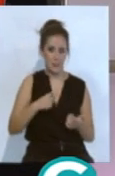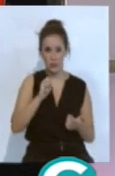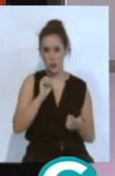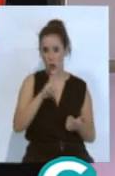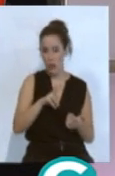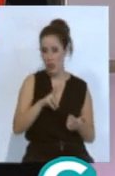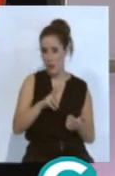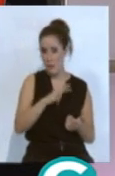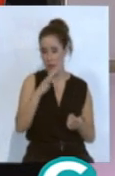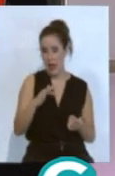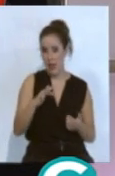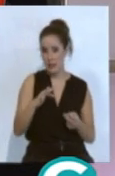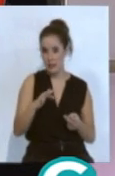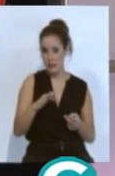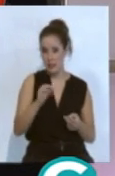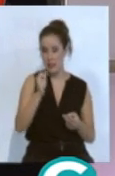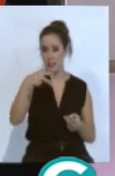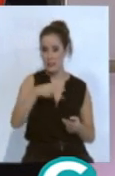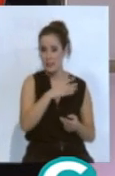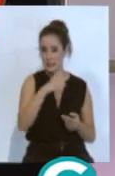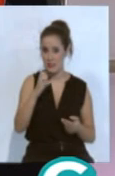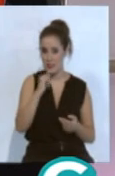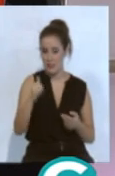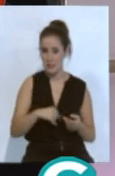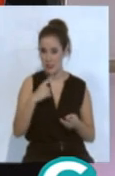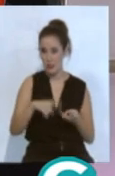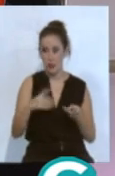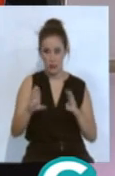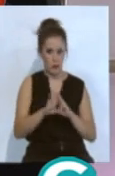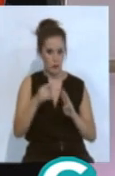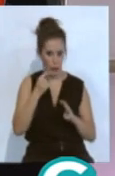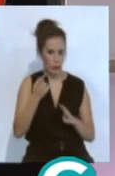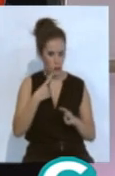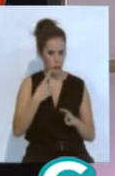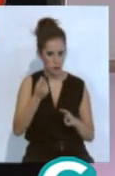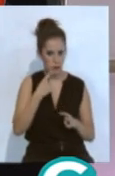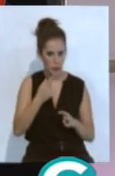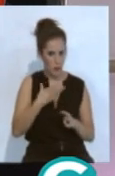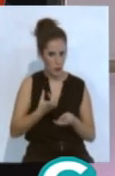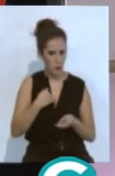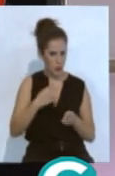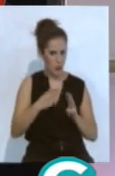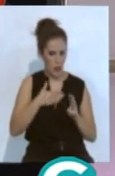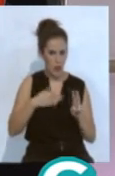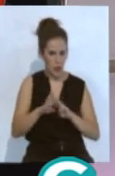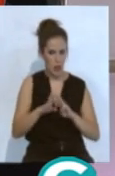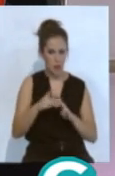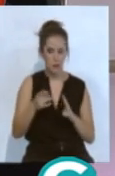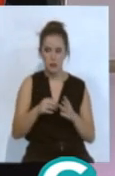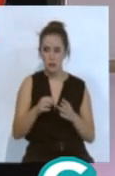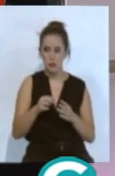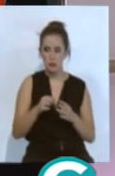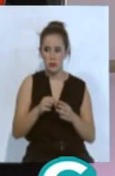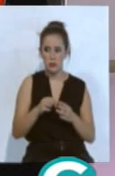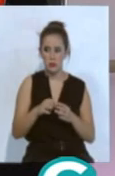12, más Sánchez Reyes, que se mantiene, que lo pidió él, además, que fue un gesto que para mí le honra, un